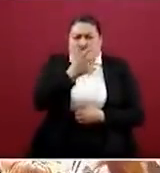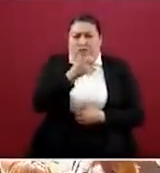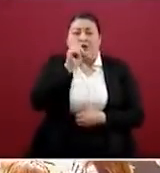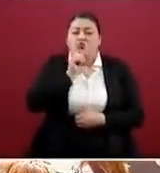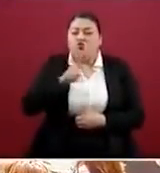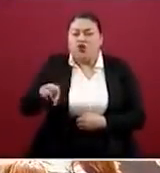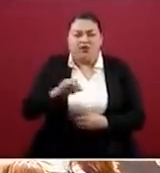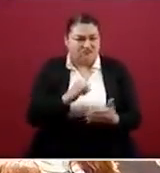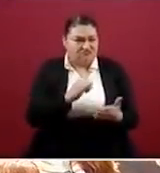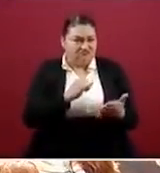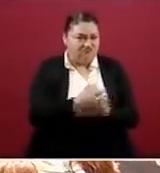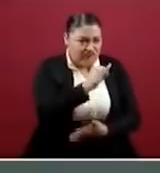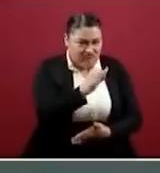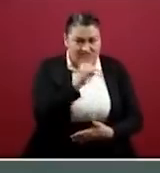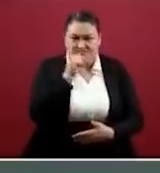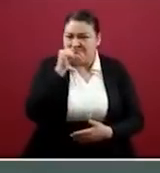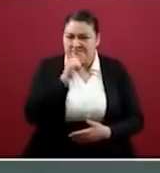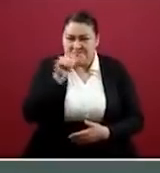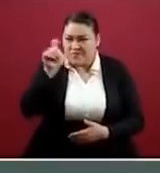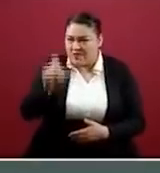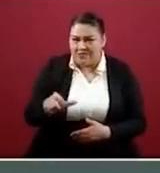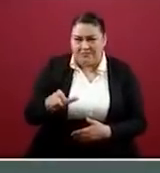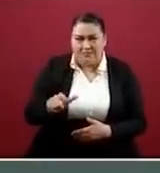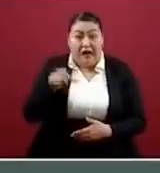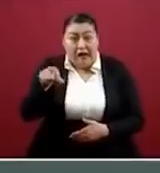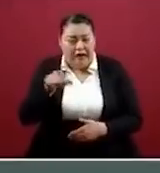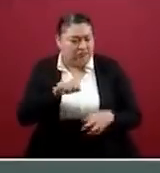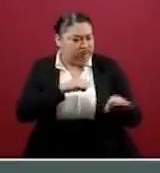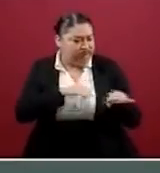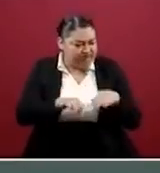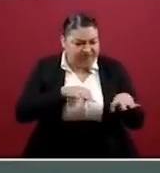decidida, más trabajadora,